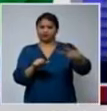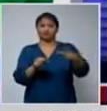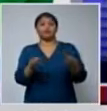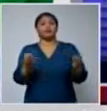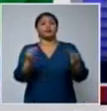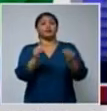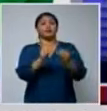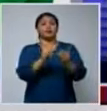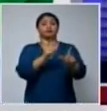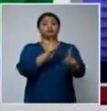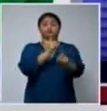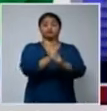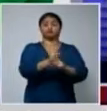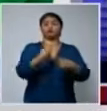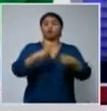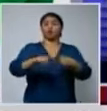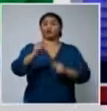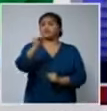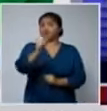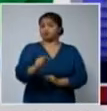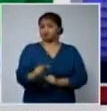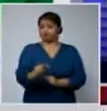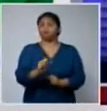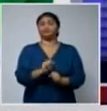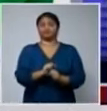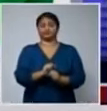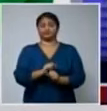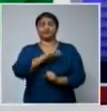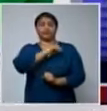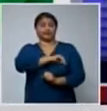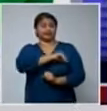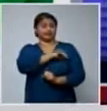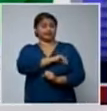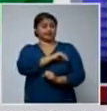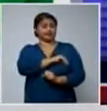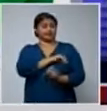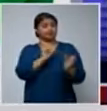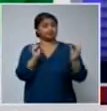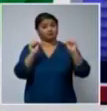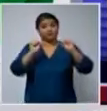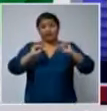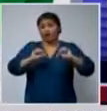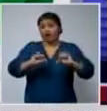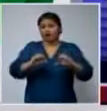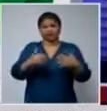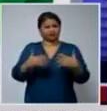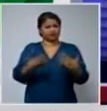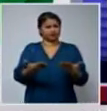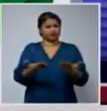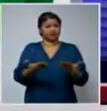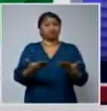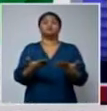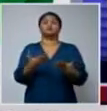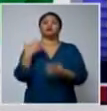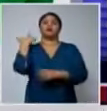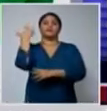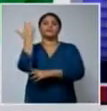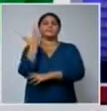que comenzó los síntomas dados fundamentalmente por decaimiento, dolor de